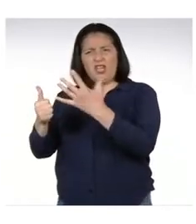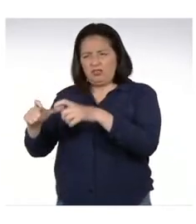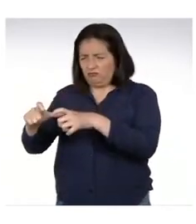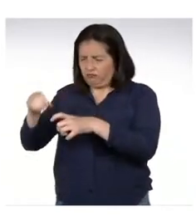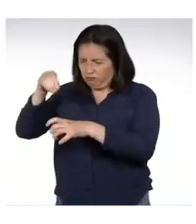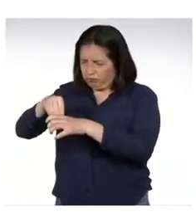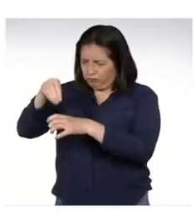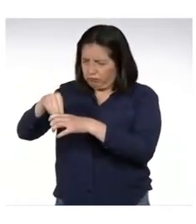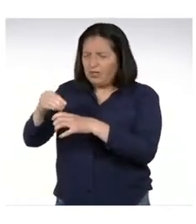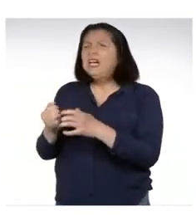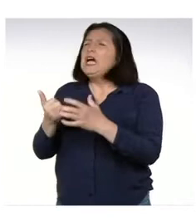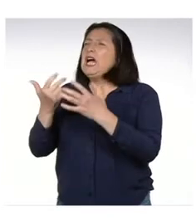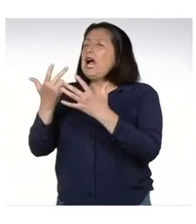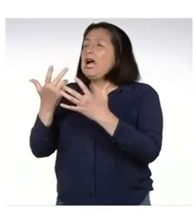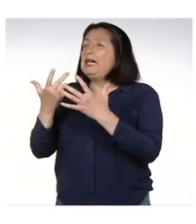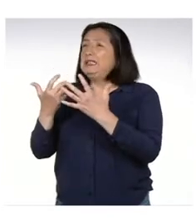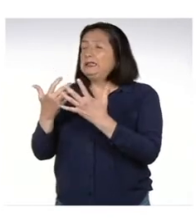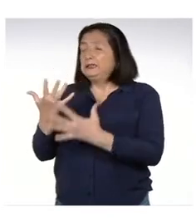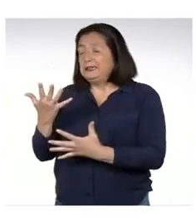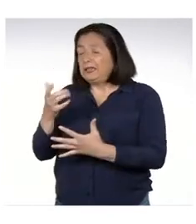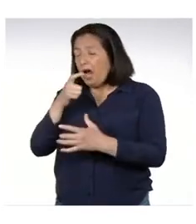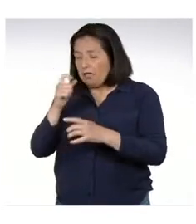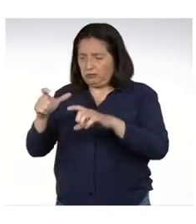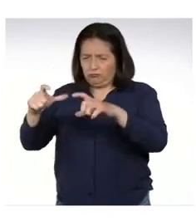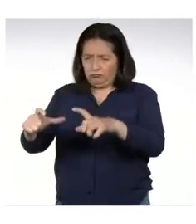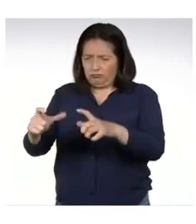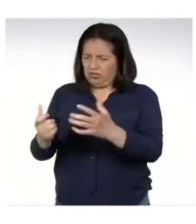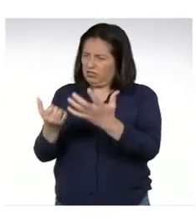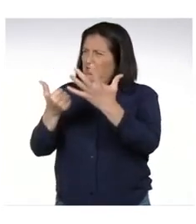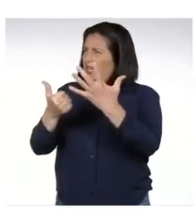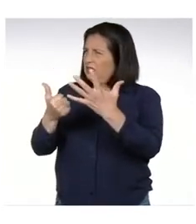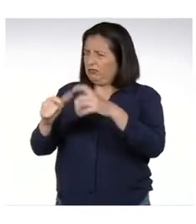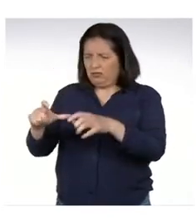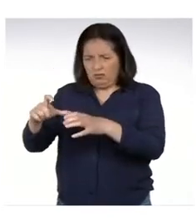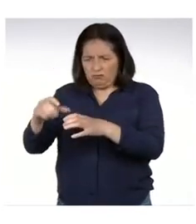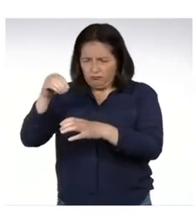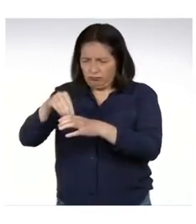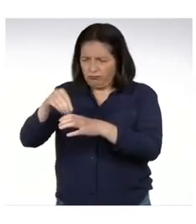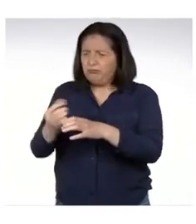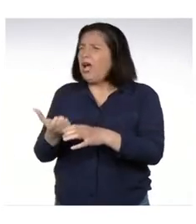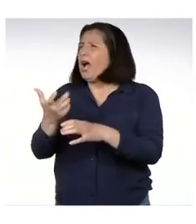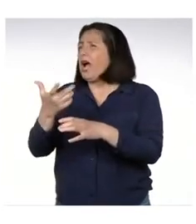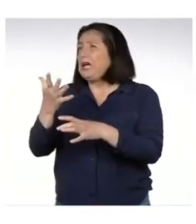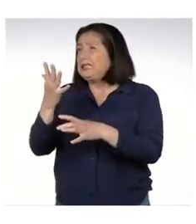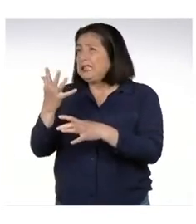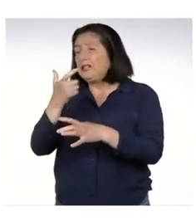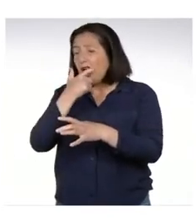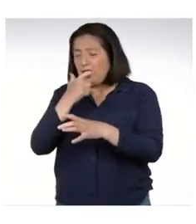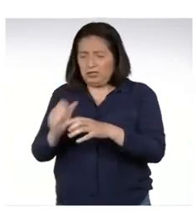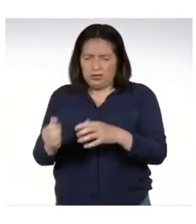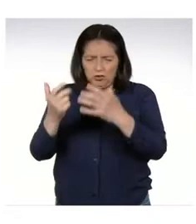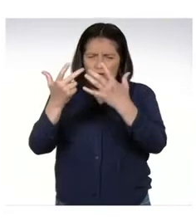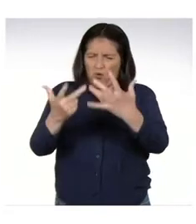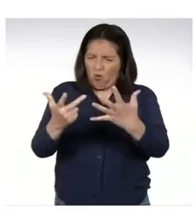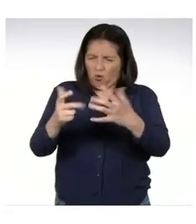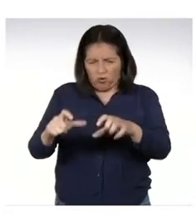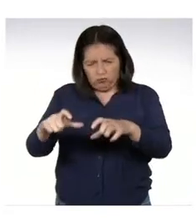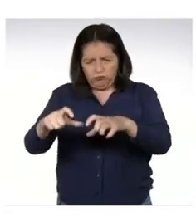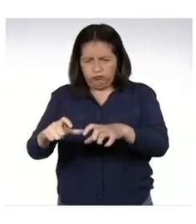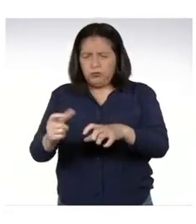galletas. 7 paquetes de 5 galletas. 8 paquetes de 5